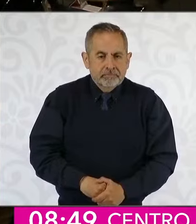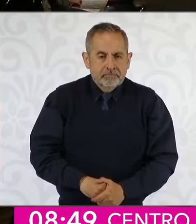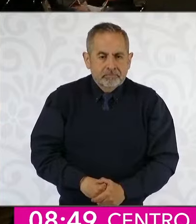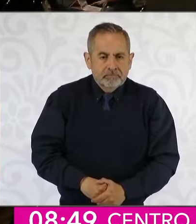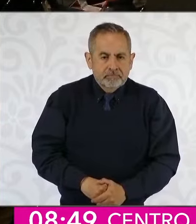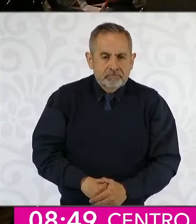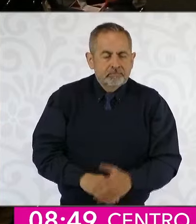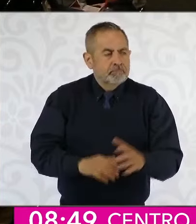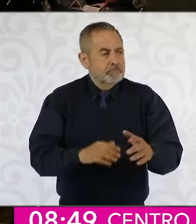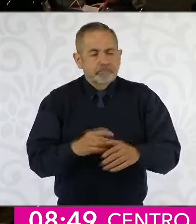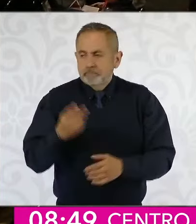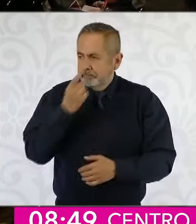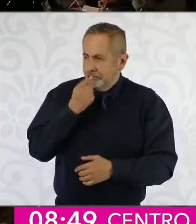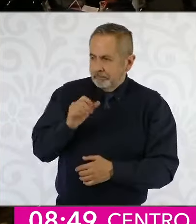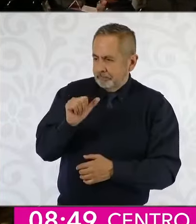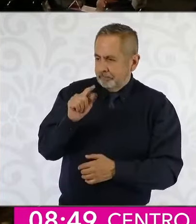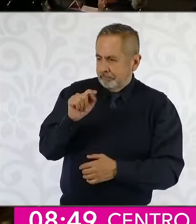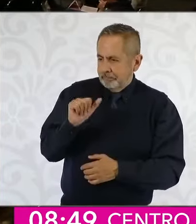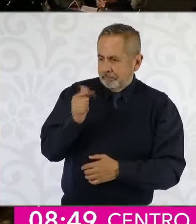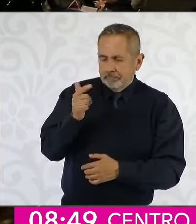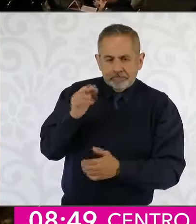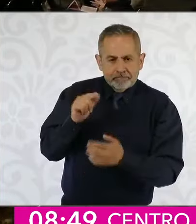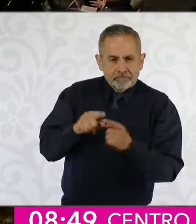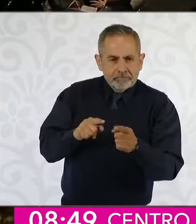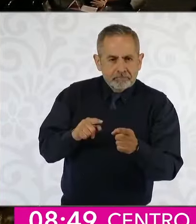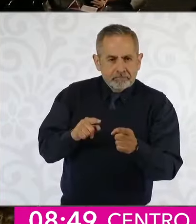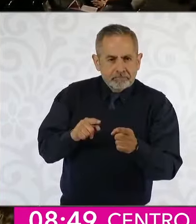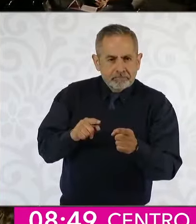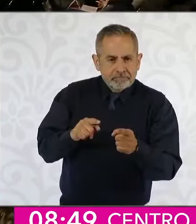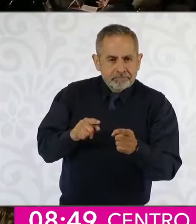Bueno, sí, me decía Altagracia un número bastante.